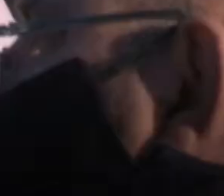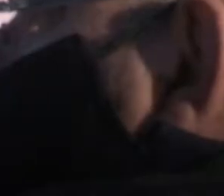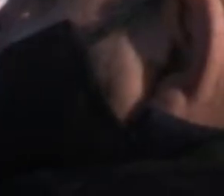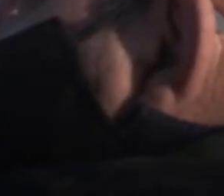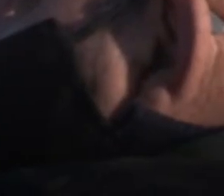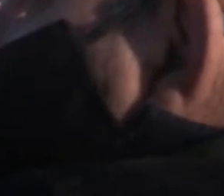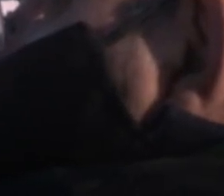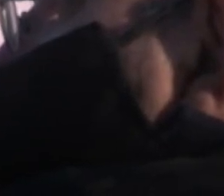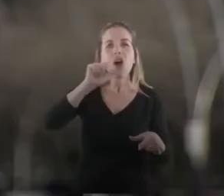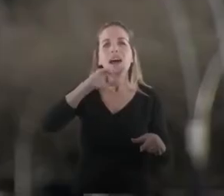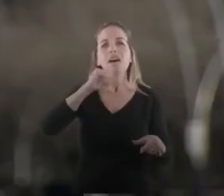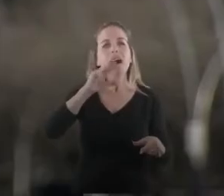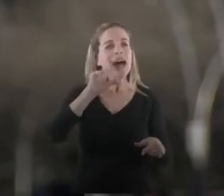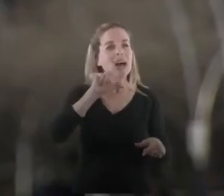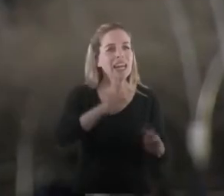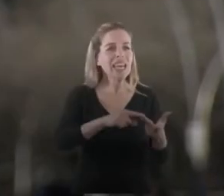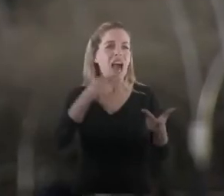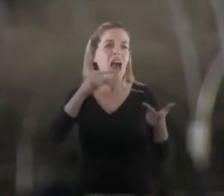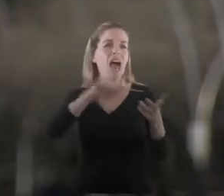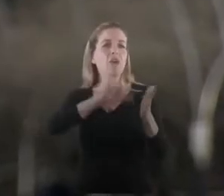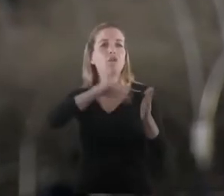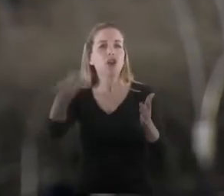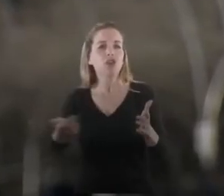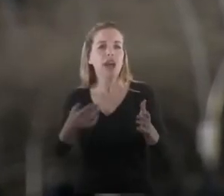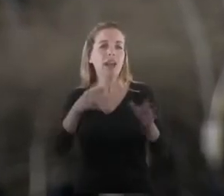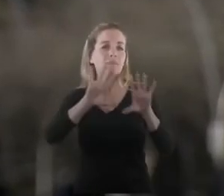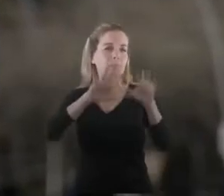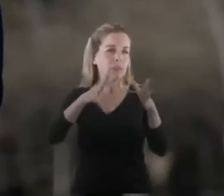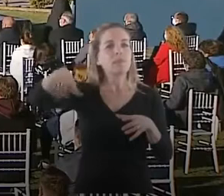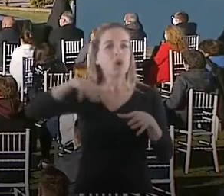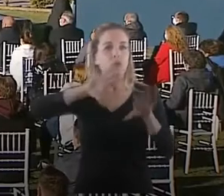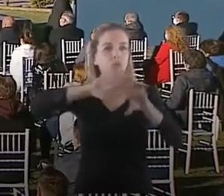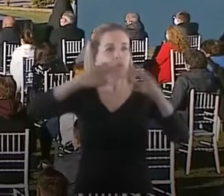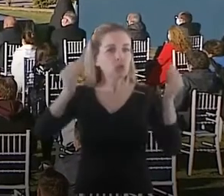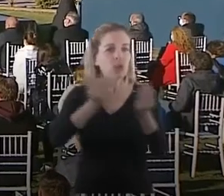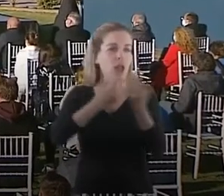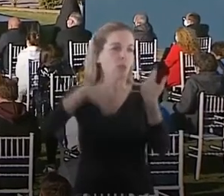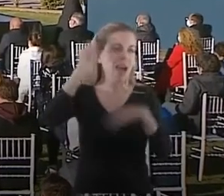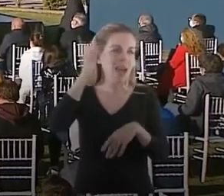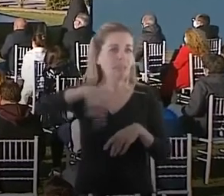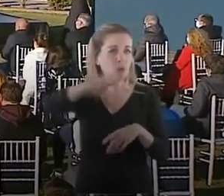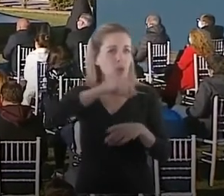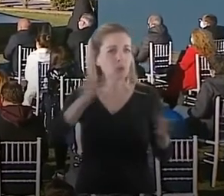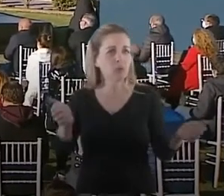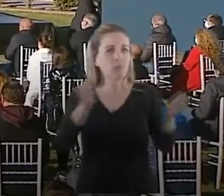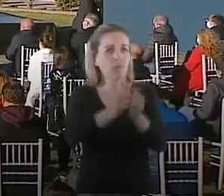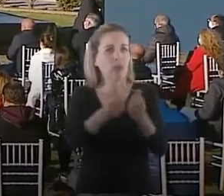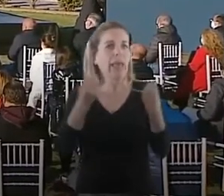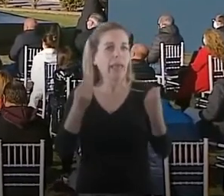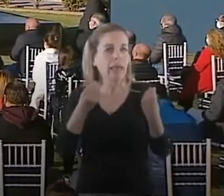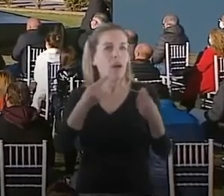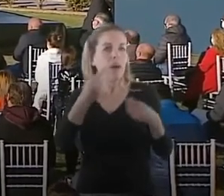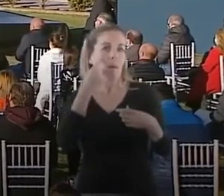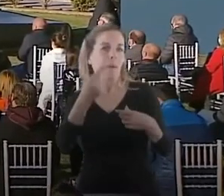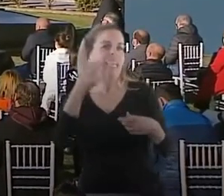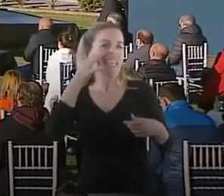de la provincia de Buenos Aires, de los más de 90 municipios de nuestra provincia que hoy viven en la puesta en marcha de esta ley,